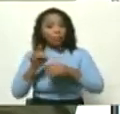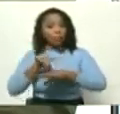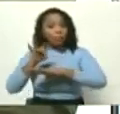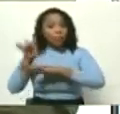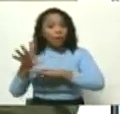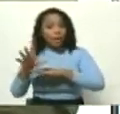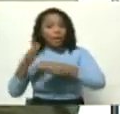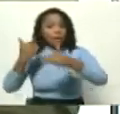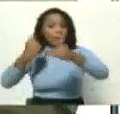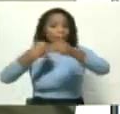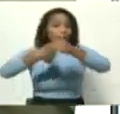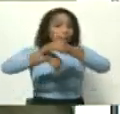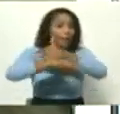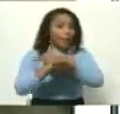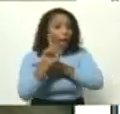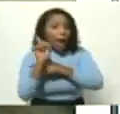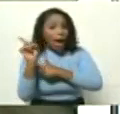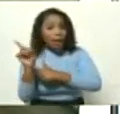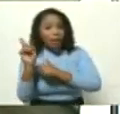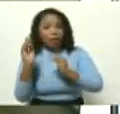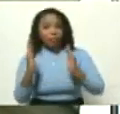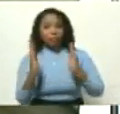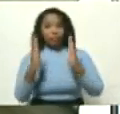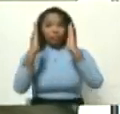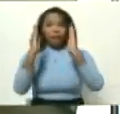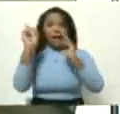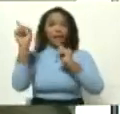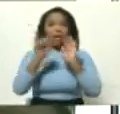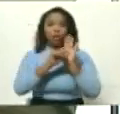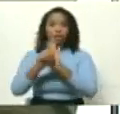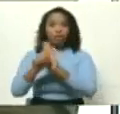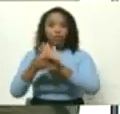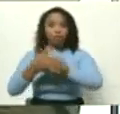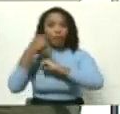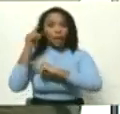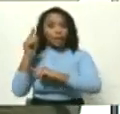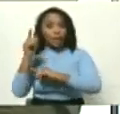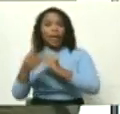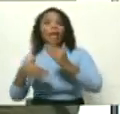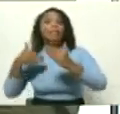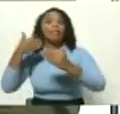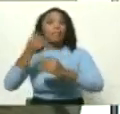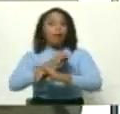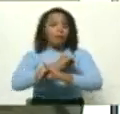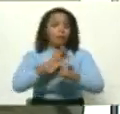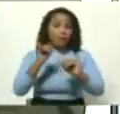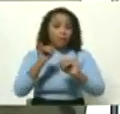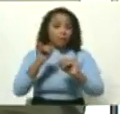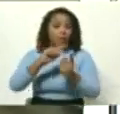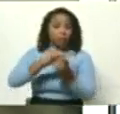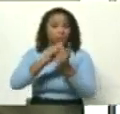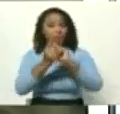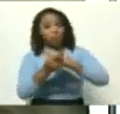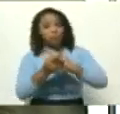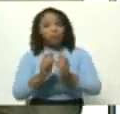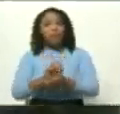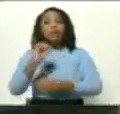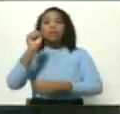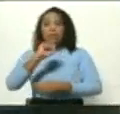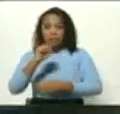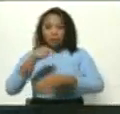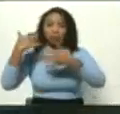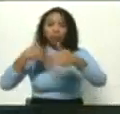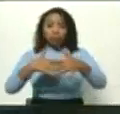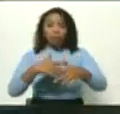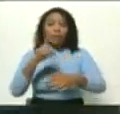salida de los monolitos. Bueno, la ruta va ahí hacia Plaza Venezuela y después de vuelta hacia los monolitos, 18K, mi almiranta. Sí, el maratón, pero también